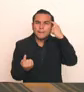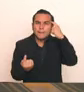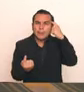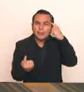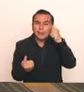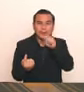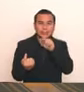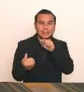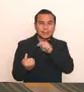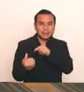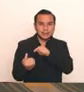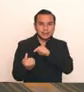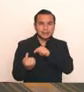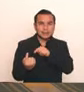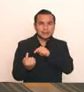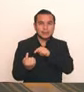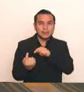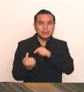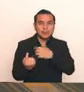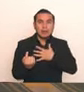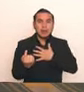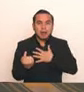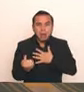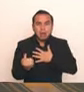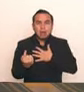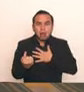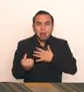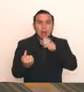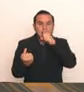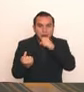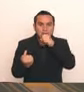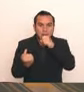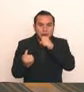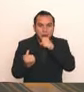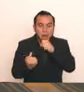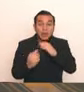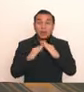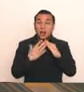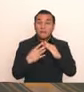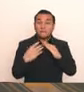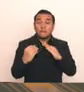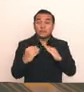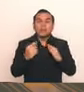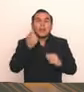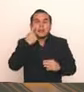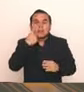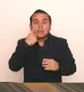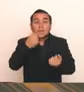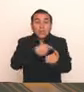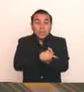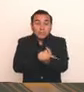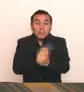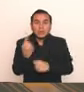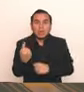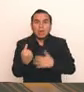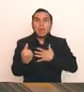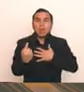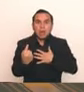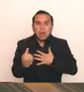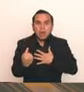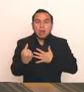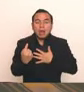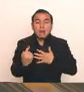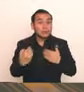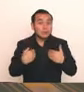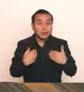persona ahogándose afuera de un hospital sin poder ser atendido sin poder respirar porque